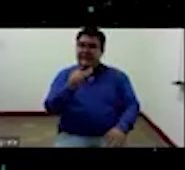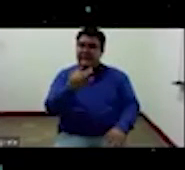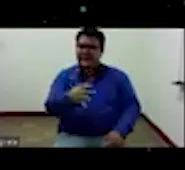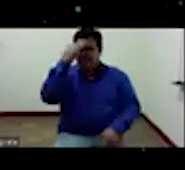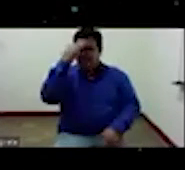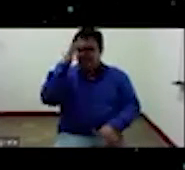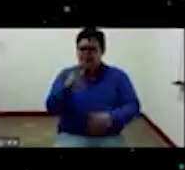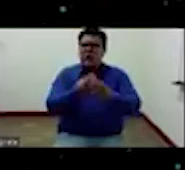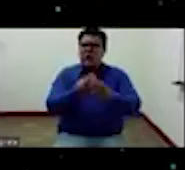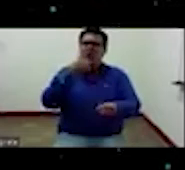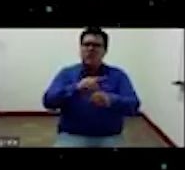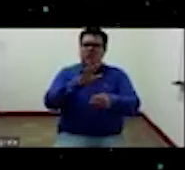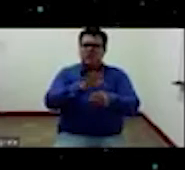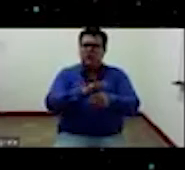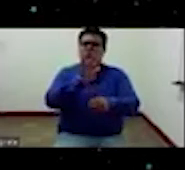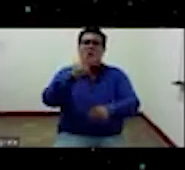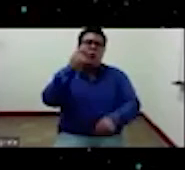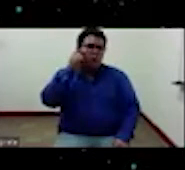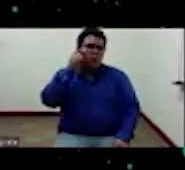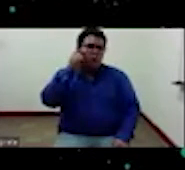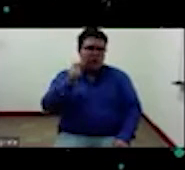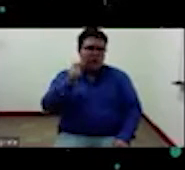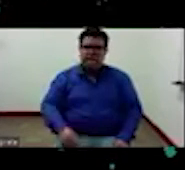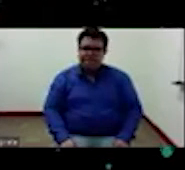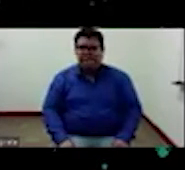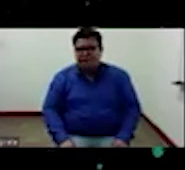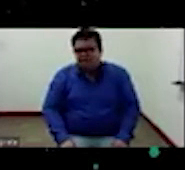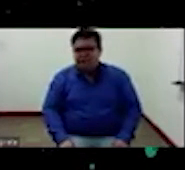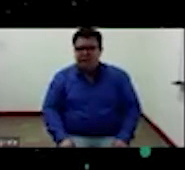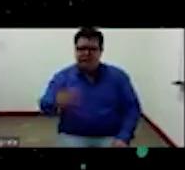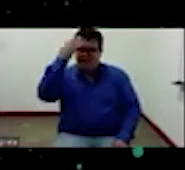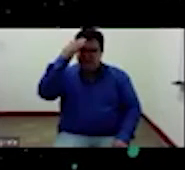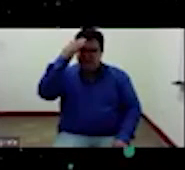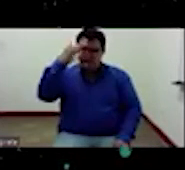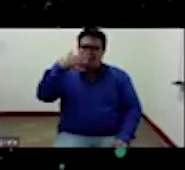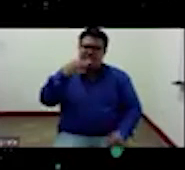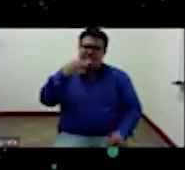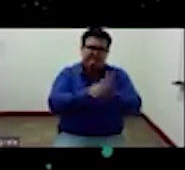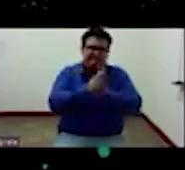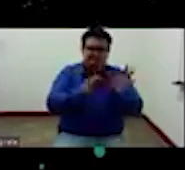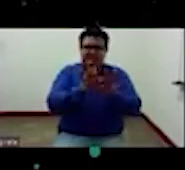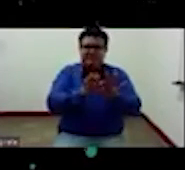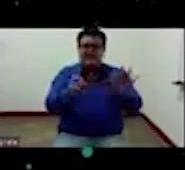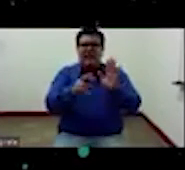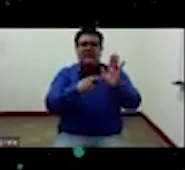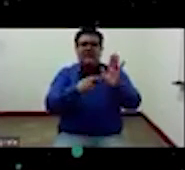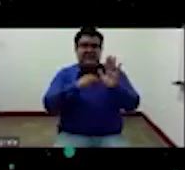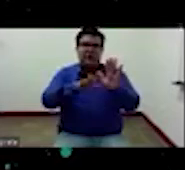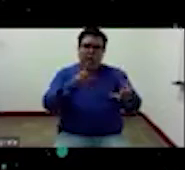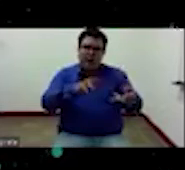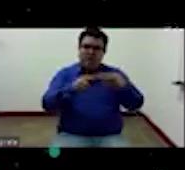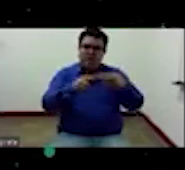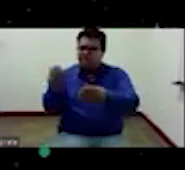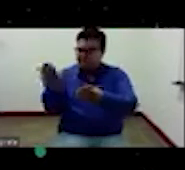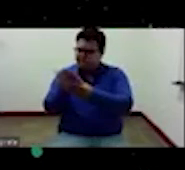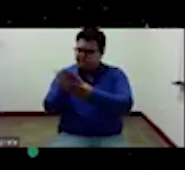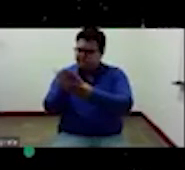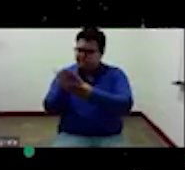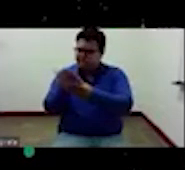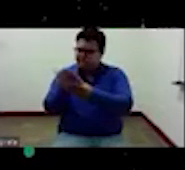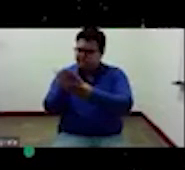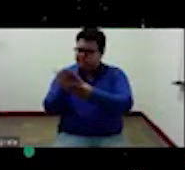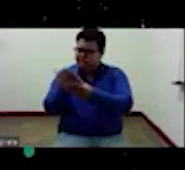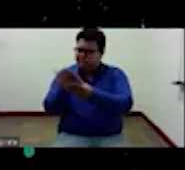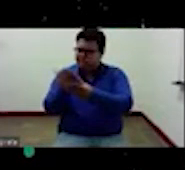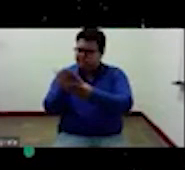Fuga, una revista dedicada a los archivos. Y otro cuento de ficción que está